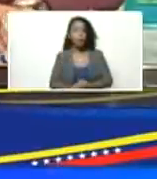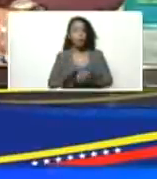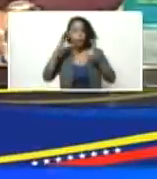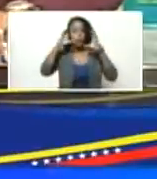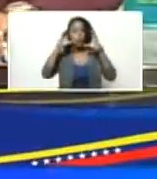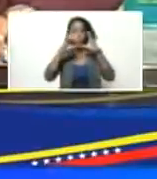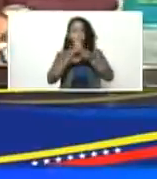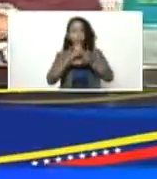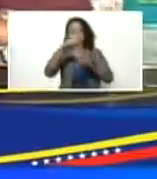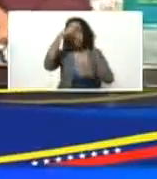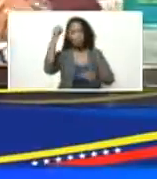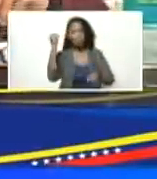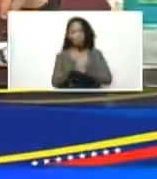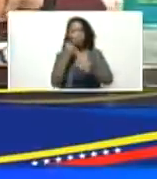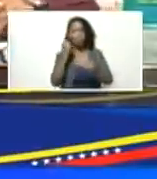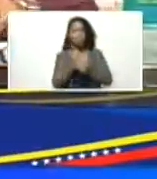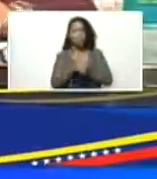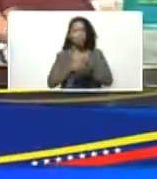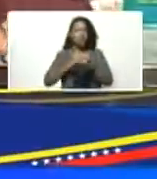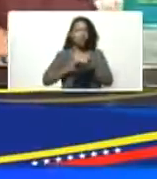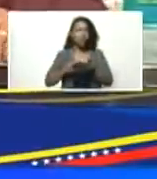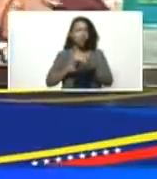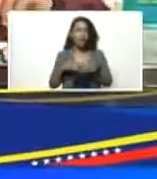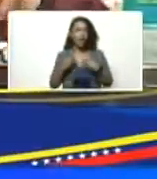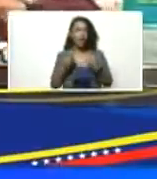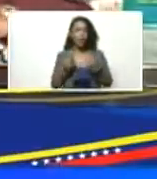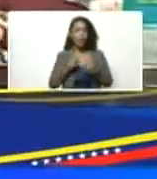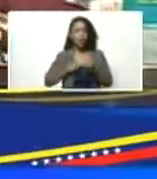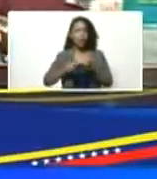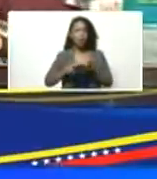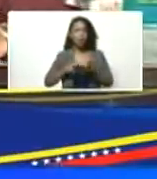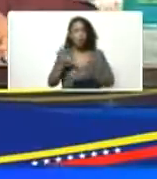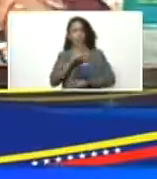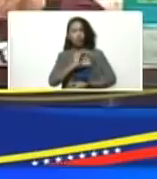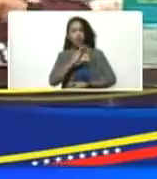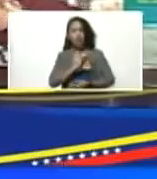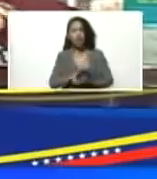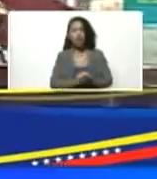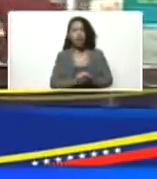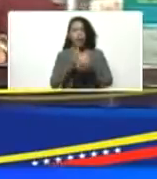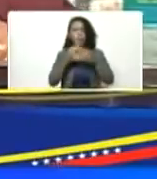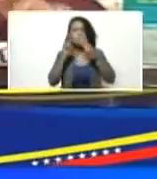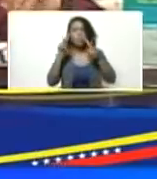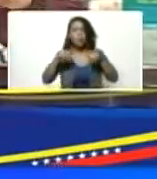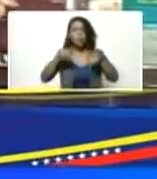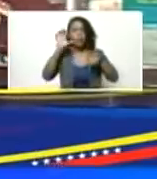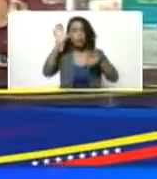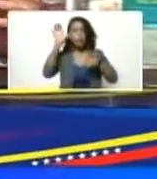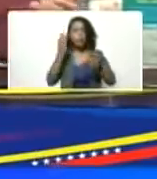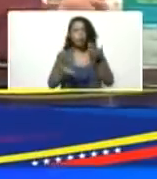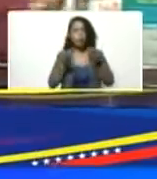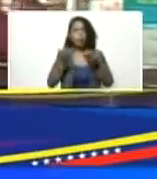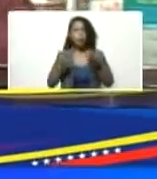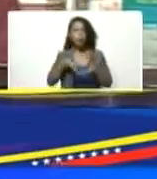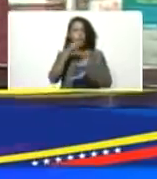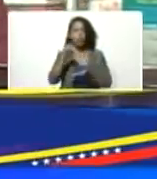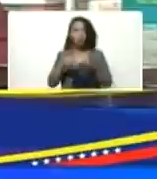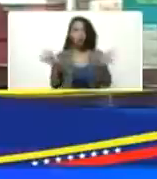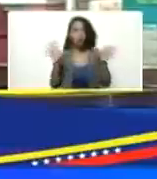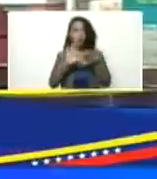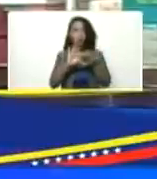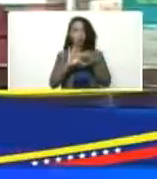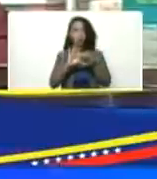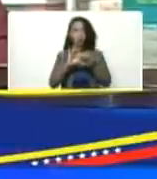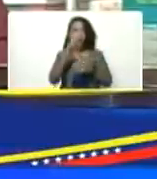concentrados en el trabajo, en la recuperación económica, en la recuperación social, en la paz del país, en la estabilidad nacional, en la unión entre